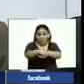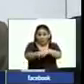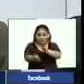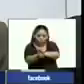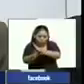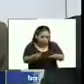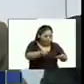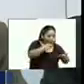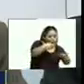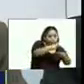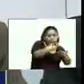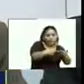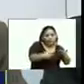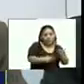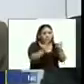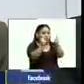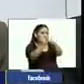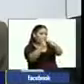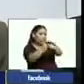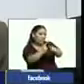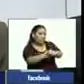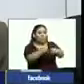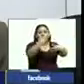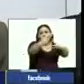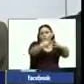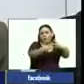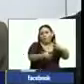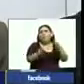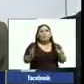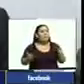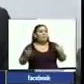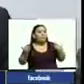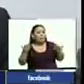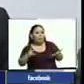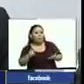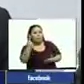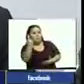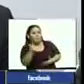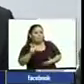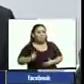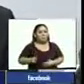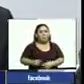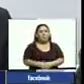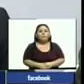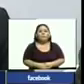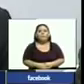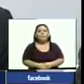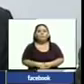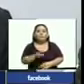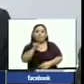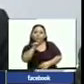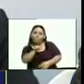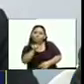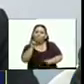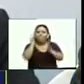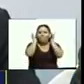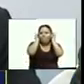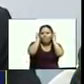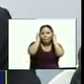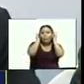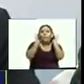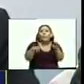algunos cambios de ley para ser querellante. Es preocupante, pues justamente estas